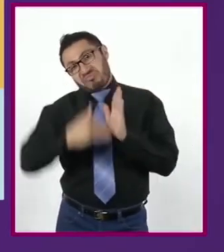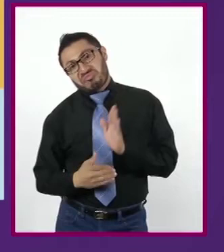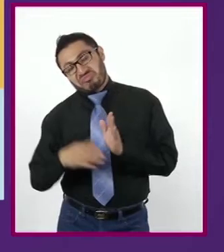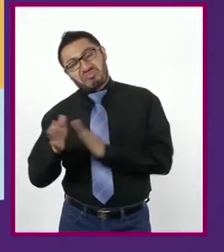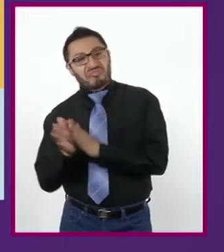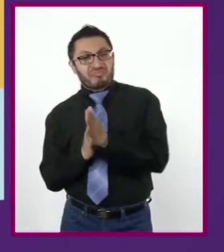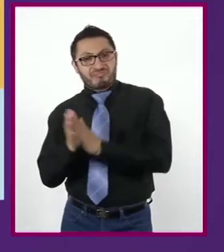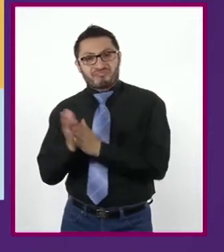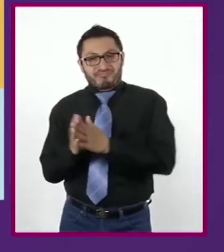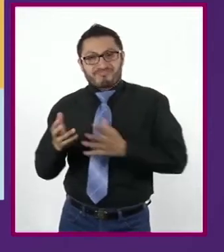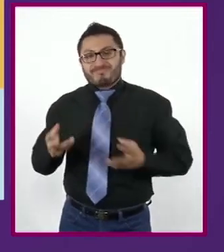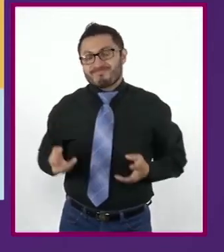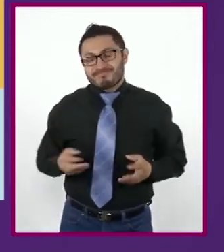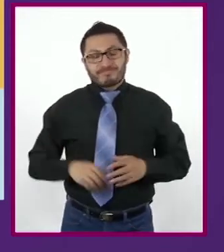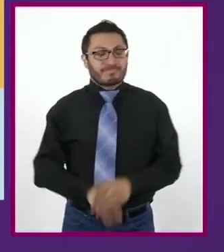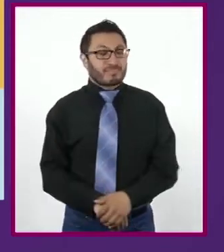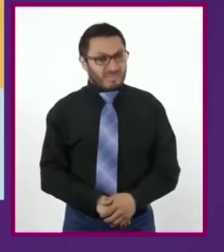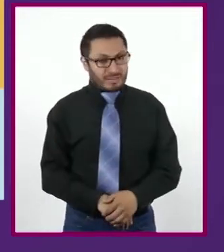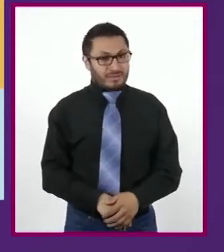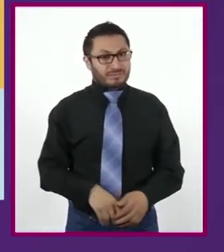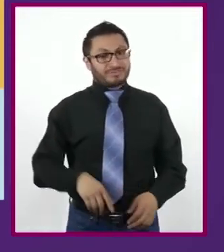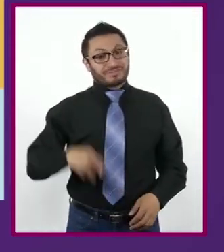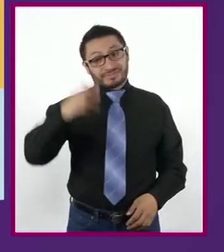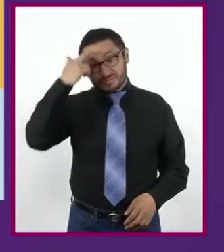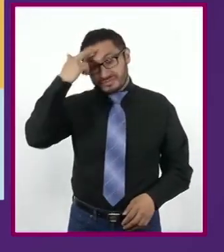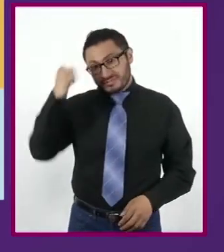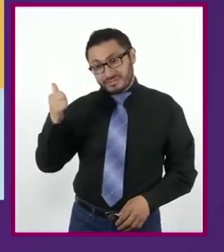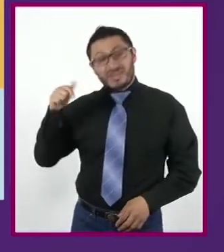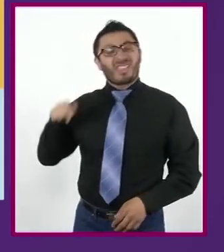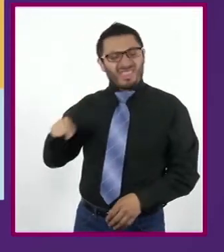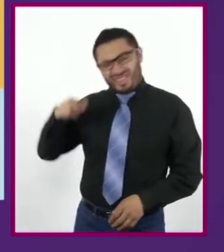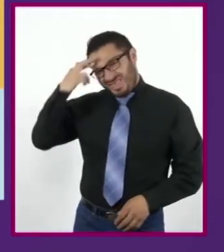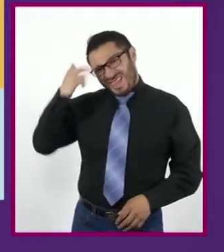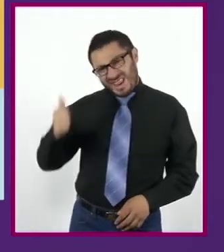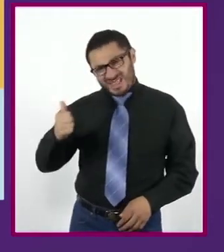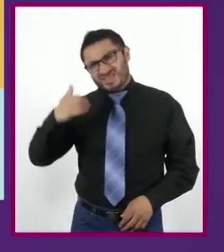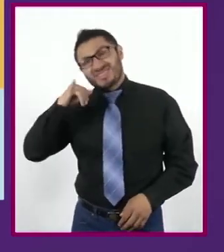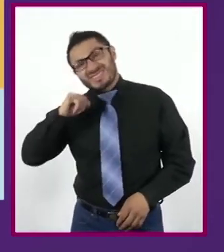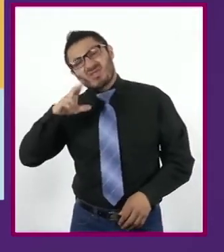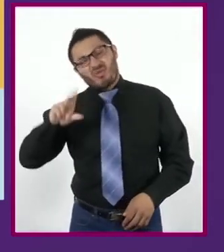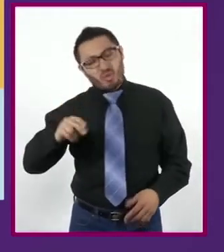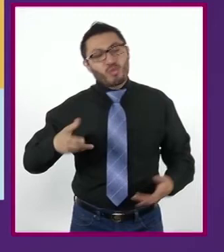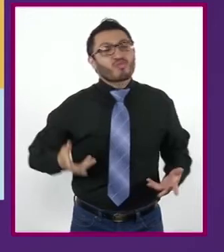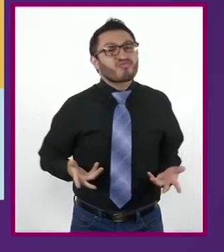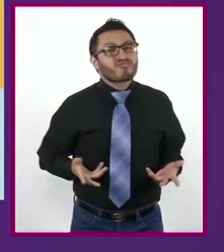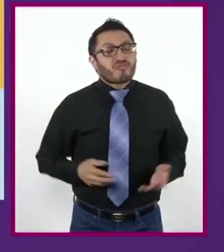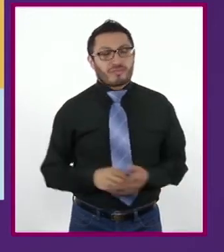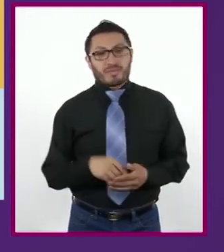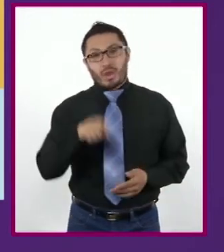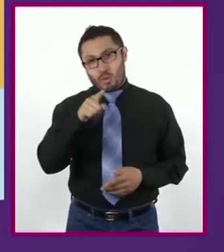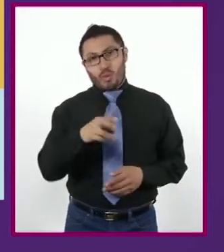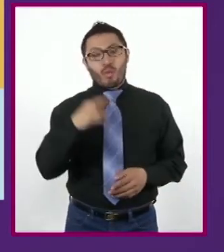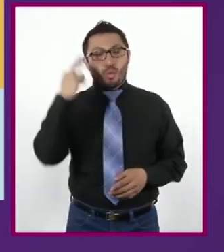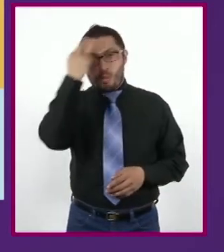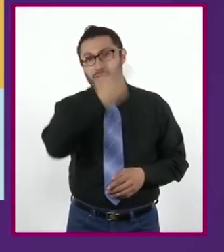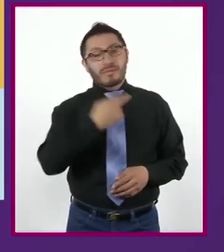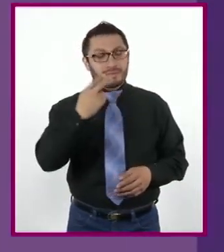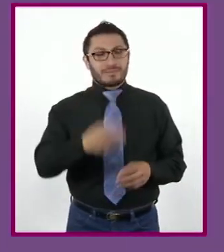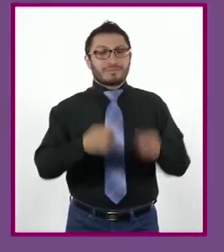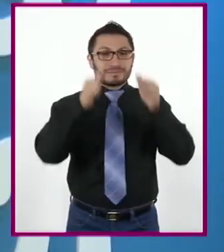menos chocolate. ¿Tiene razón Camila en su argumento? Observa con